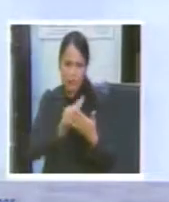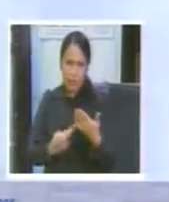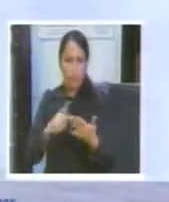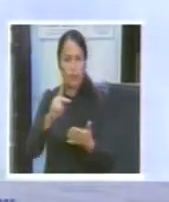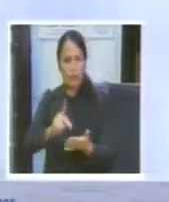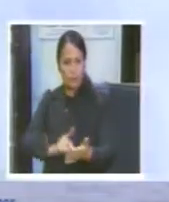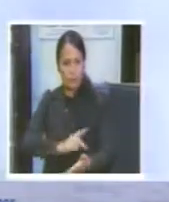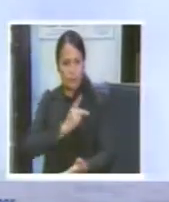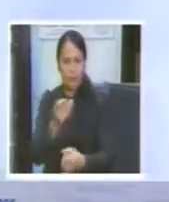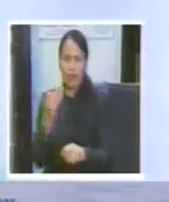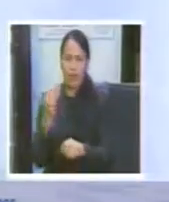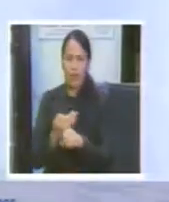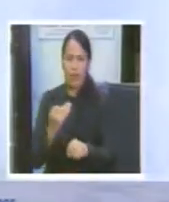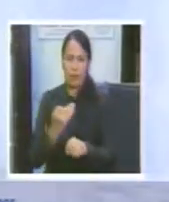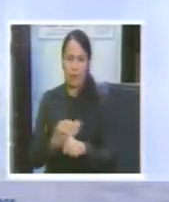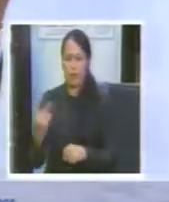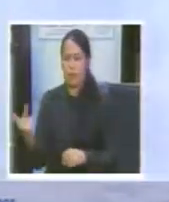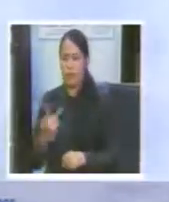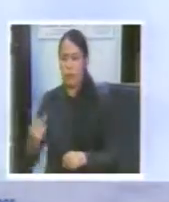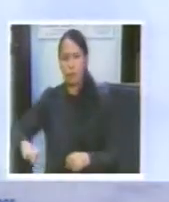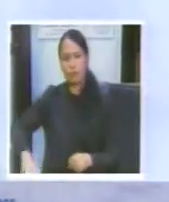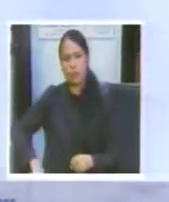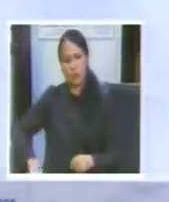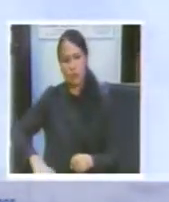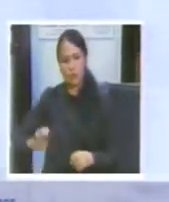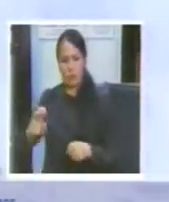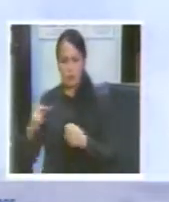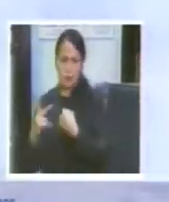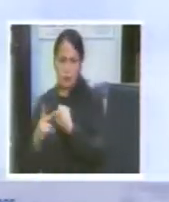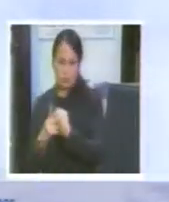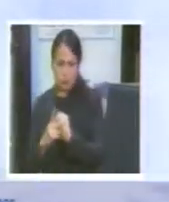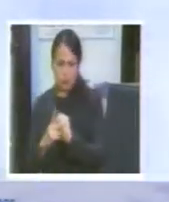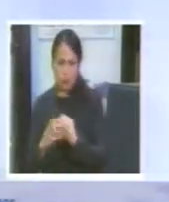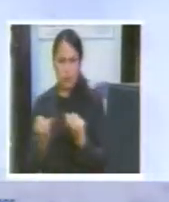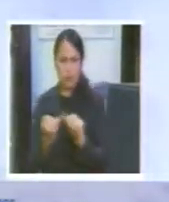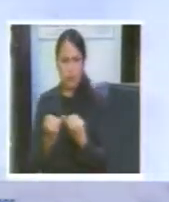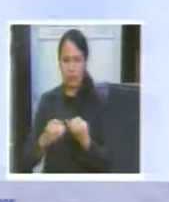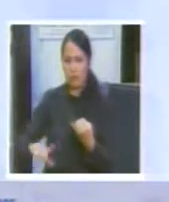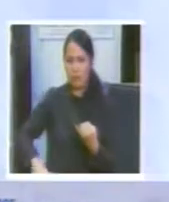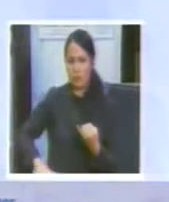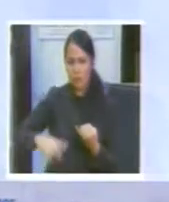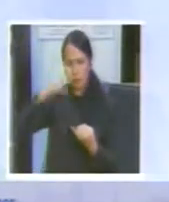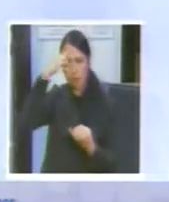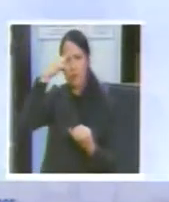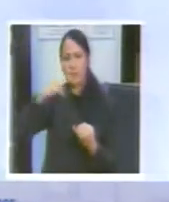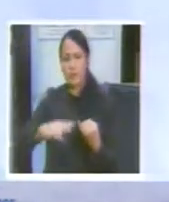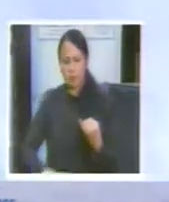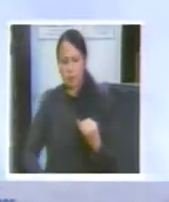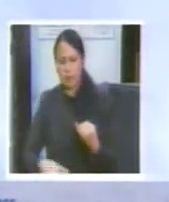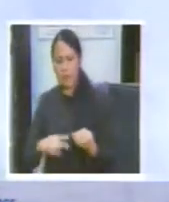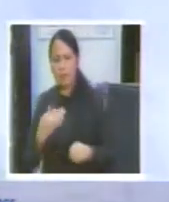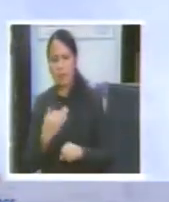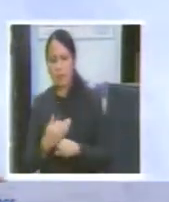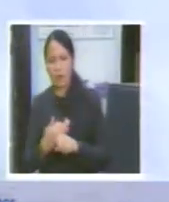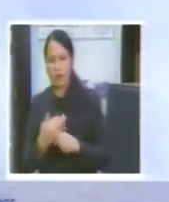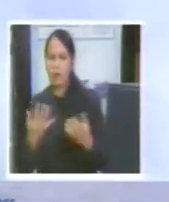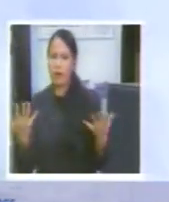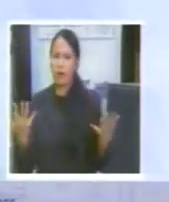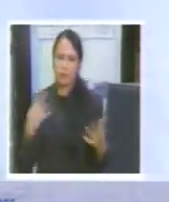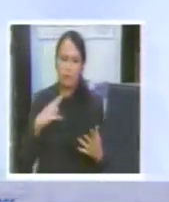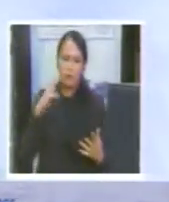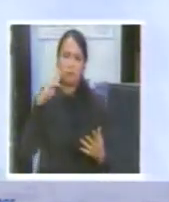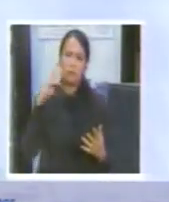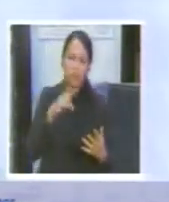gusto y satisfacción que nuestros dos gobiernos, el gobierno europeo y el gobierno mexicano, están explorando cómo mejorar las